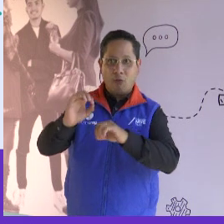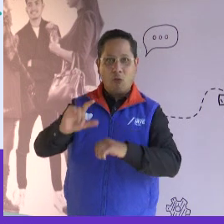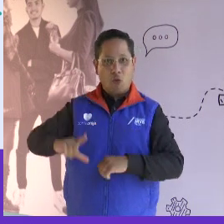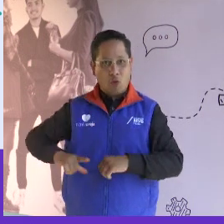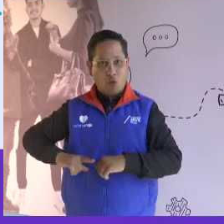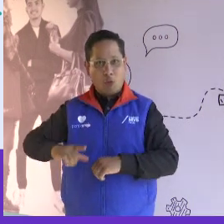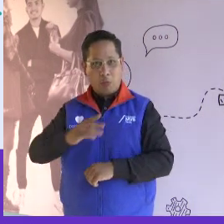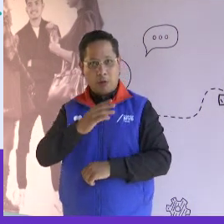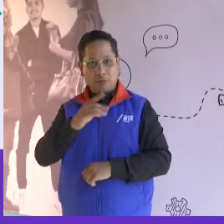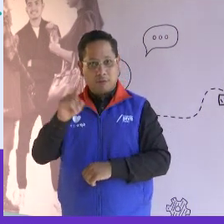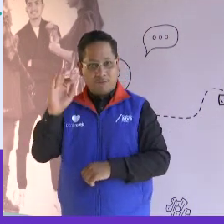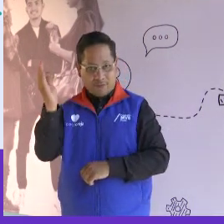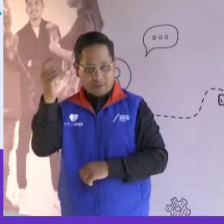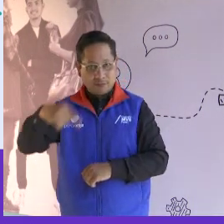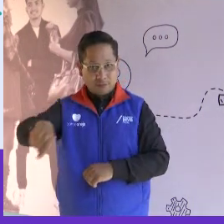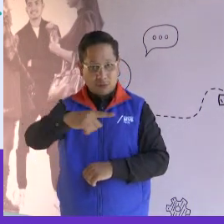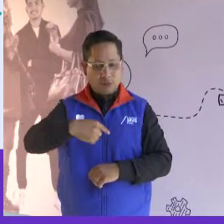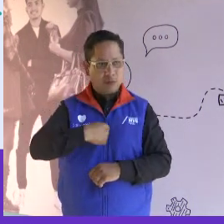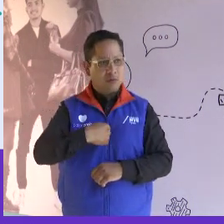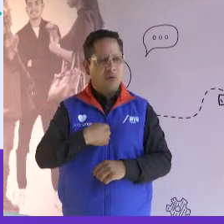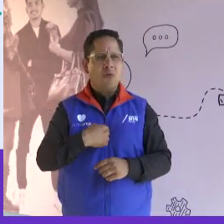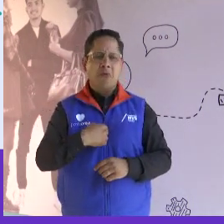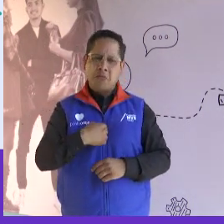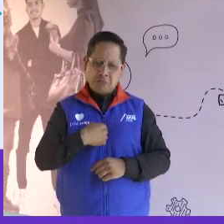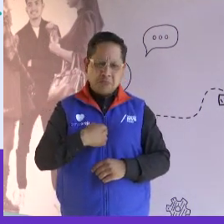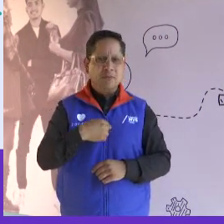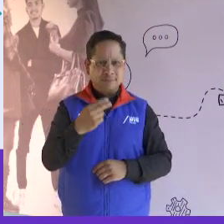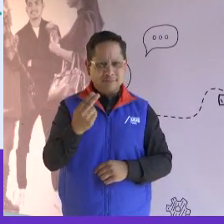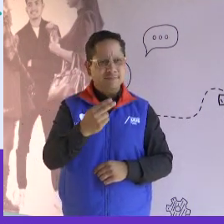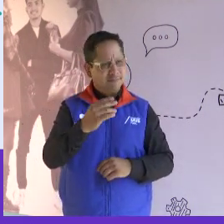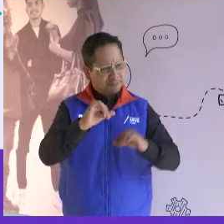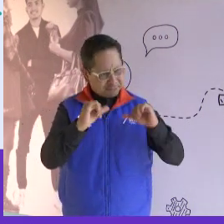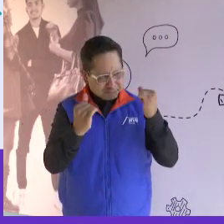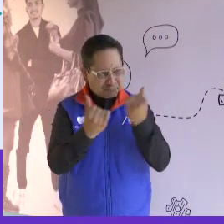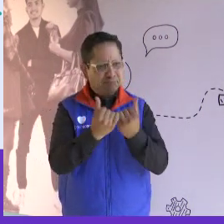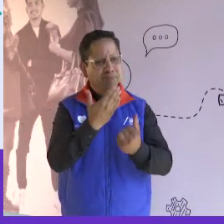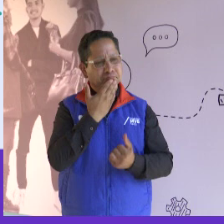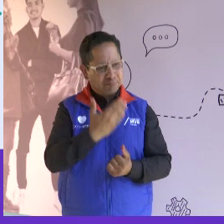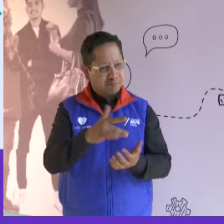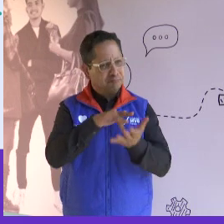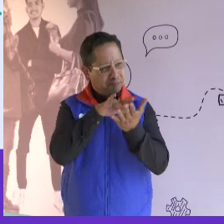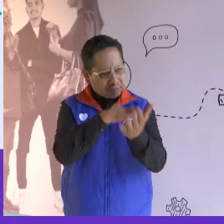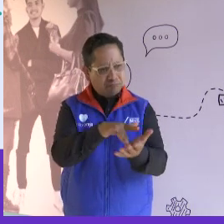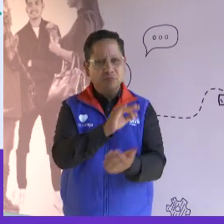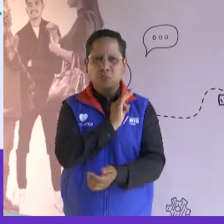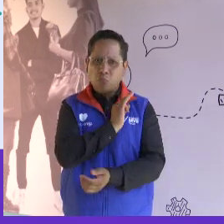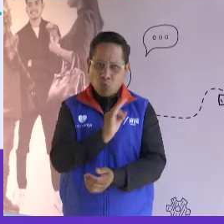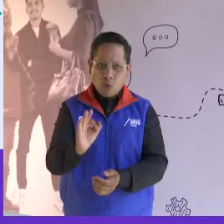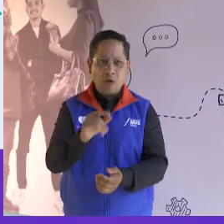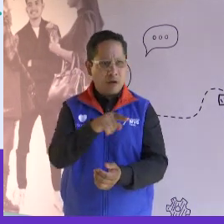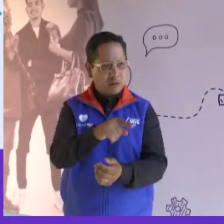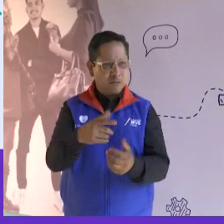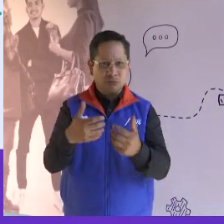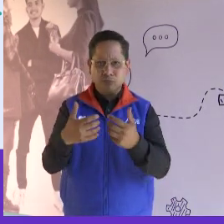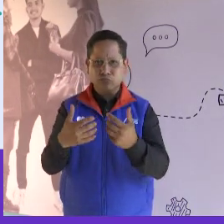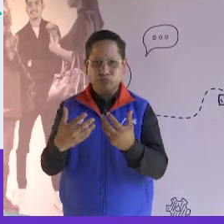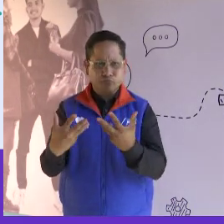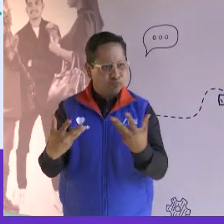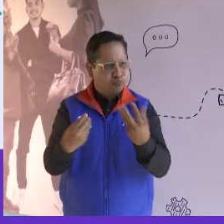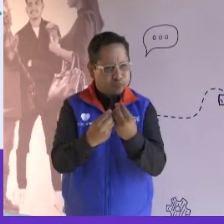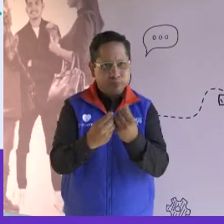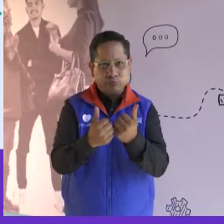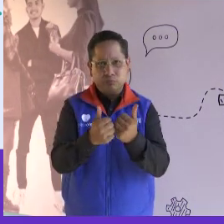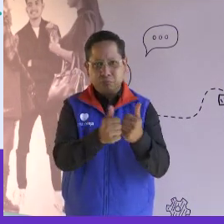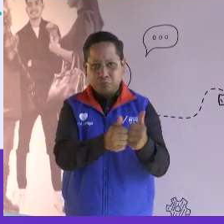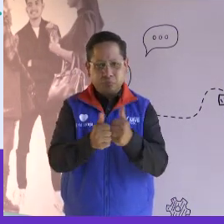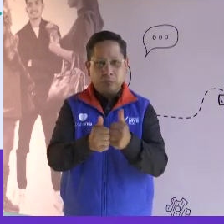requieren de esta interlocución y requieren de esta retroalimentación para quitarse como esta ceguera de taller. Ahora, es cierto